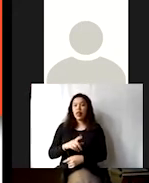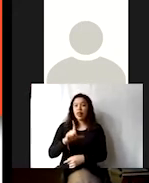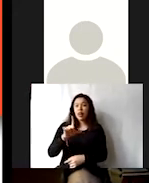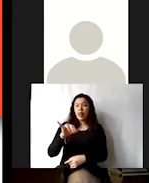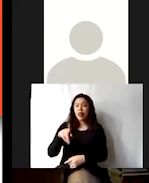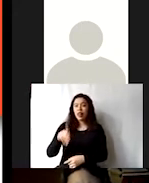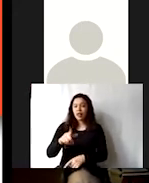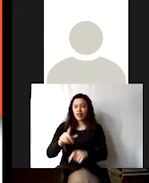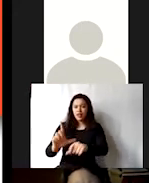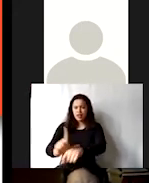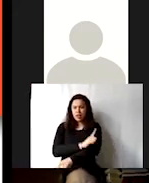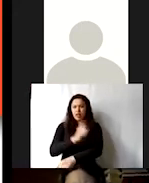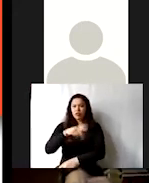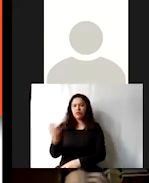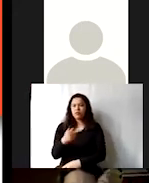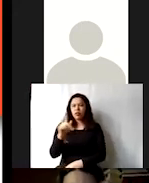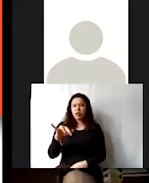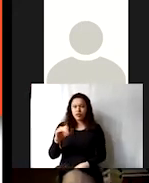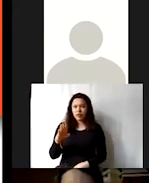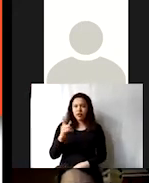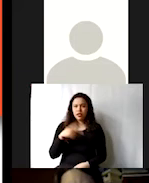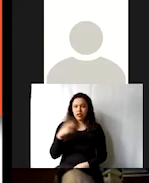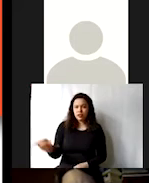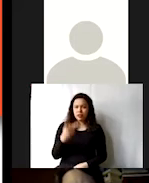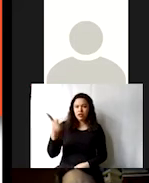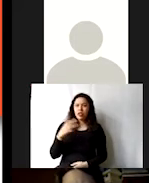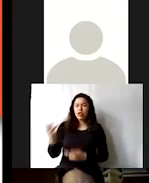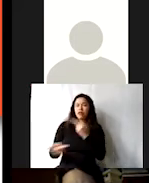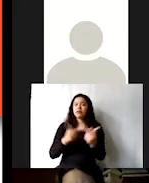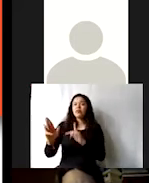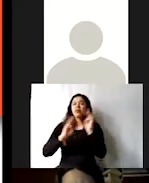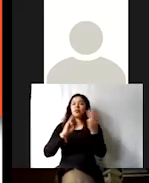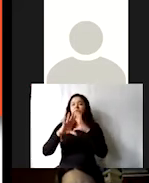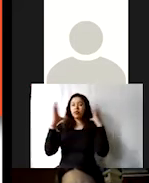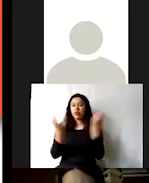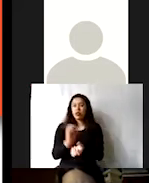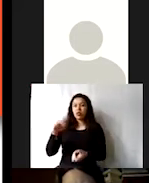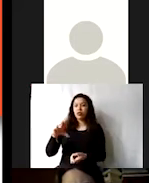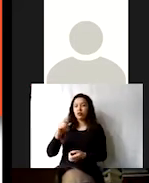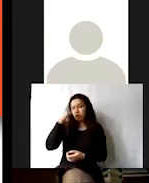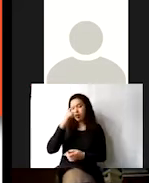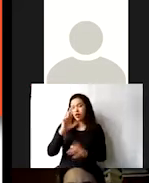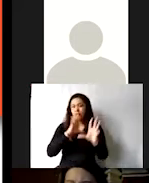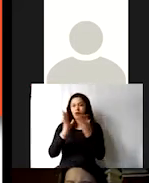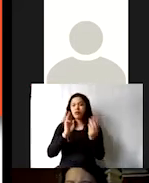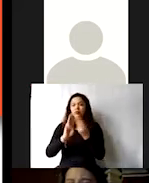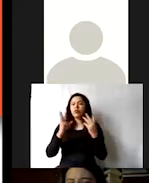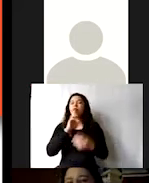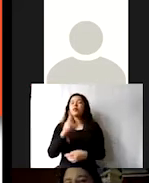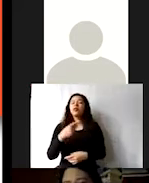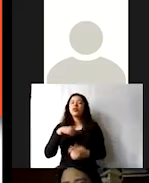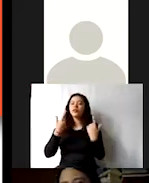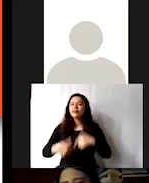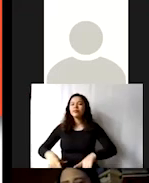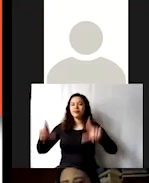preguntando. Esa es la encuesta global de Naciones Unidas para un mundo mejor. Les voy a enseñar en